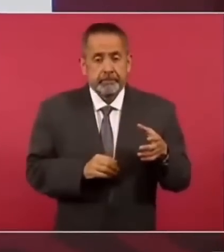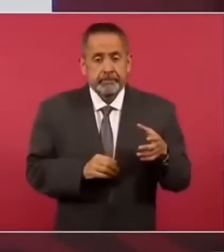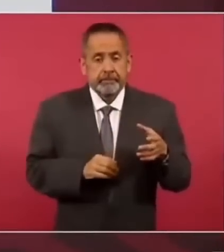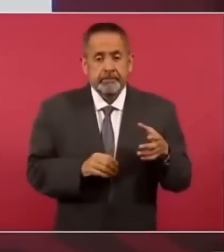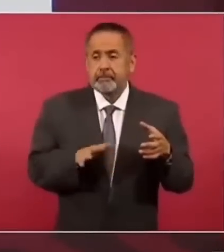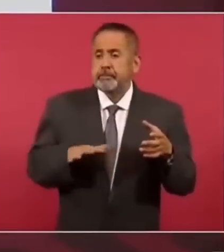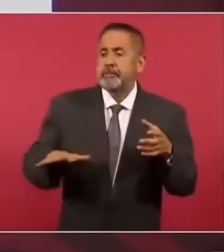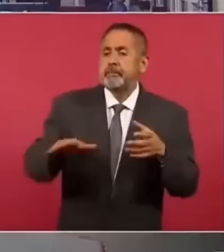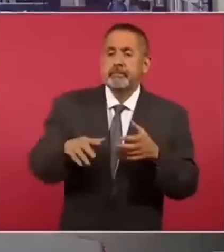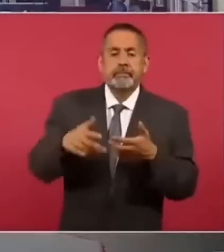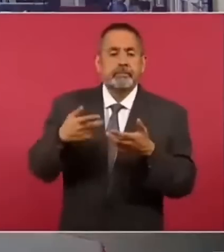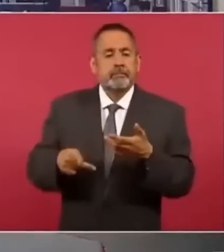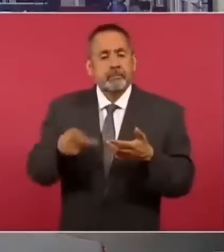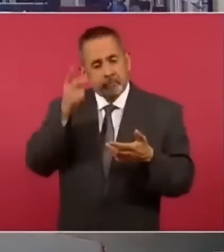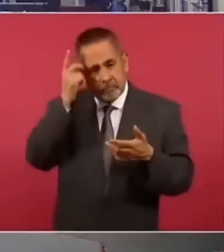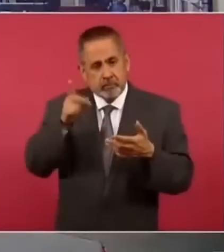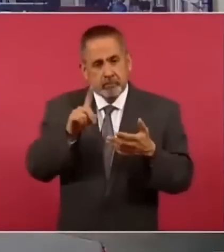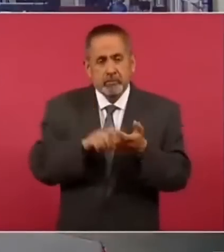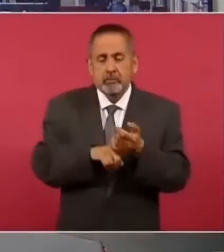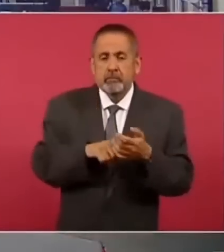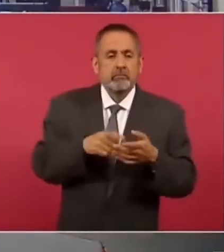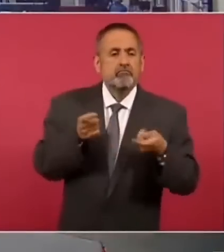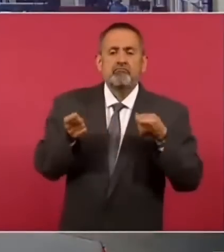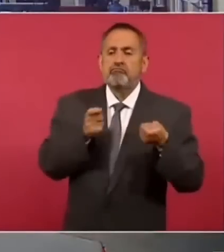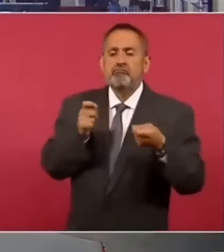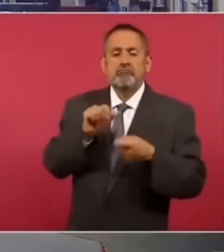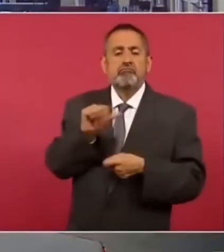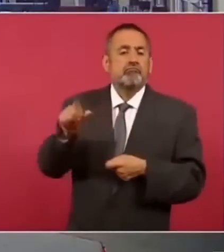bienes materiales, también de las conciencias.